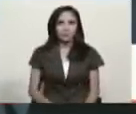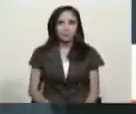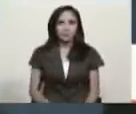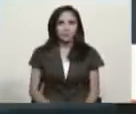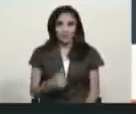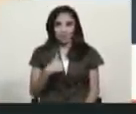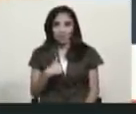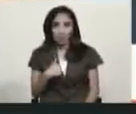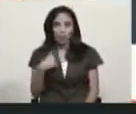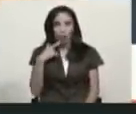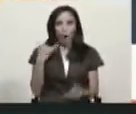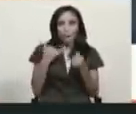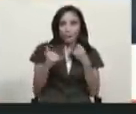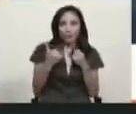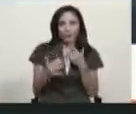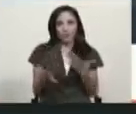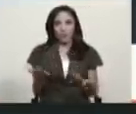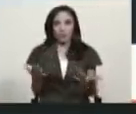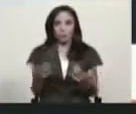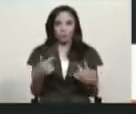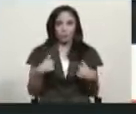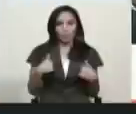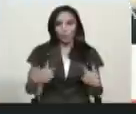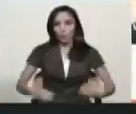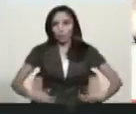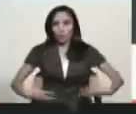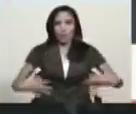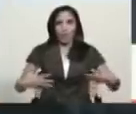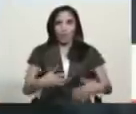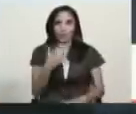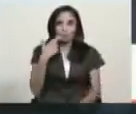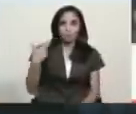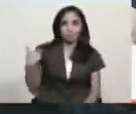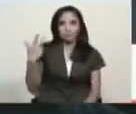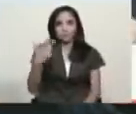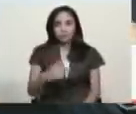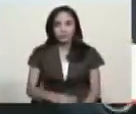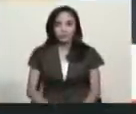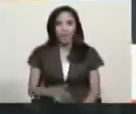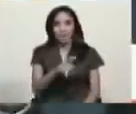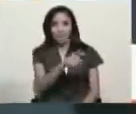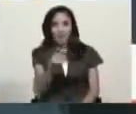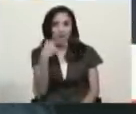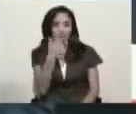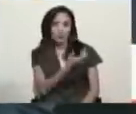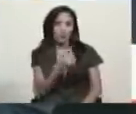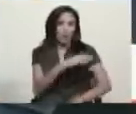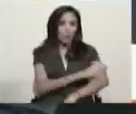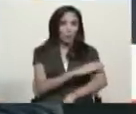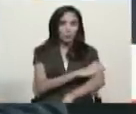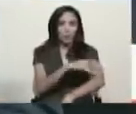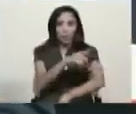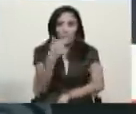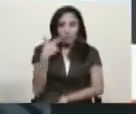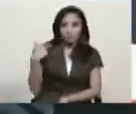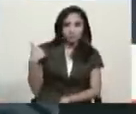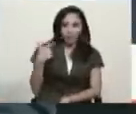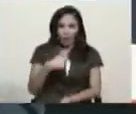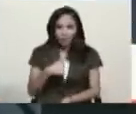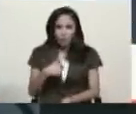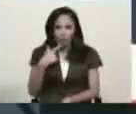¿De un apellido rimbombante de los pelucones y oligarcas del país? ¿Es que yo vengo